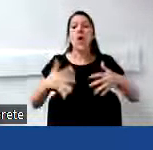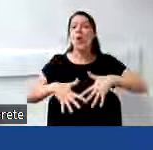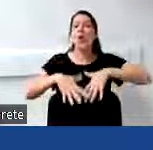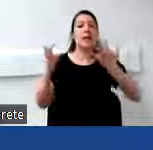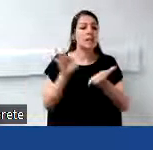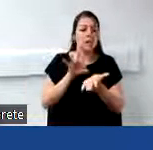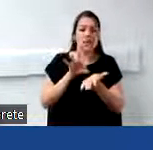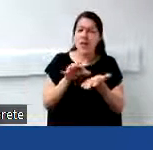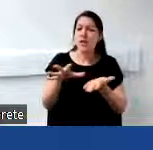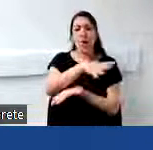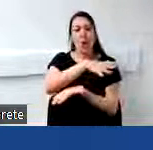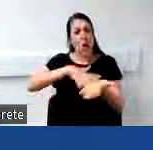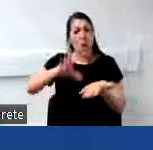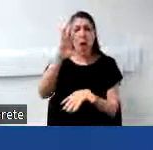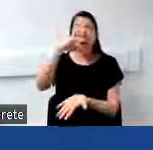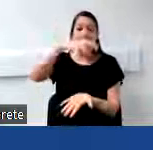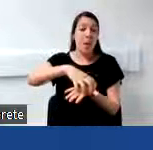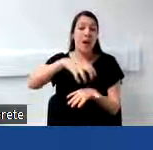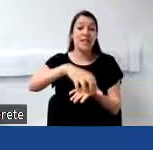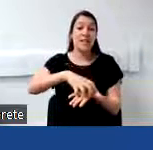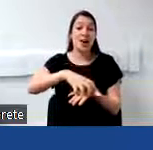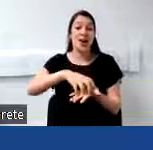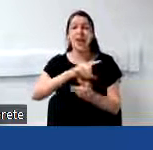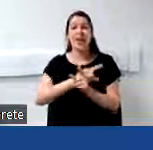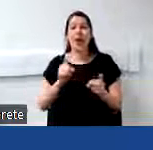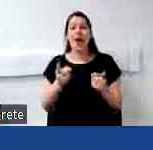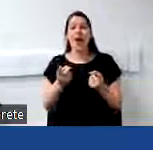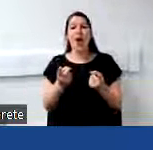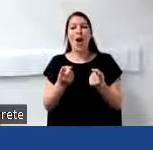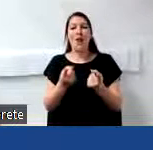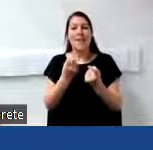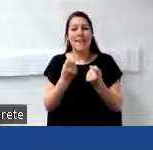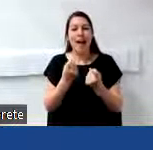espacio, sin algo que sea